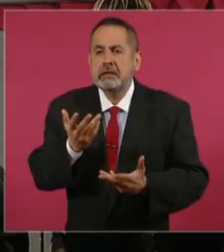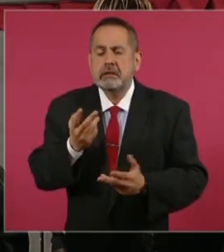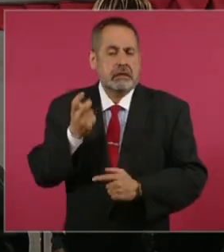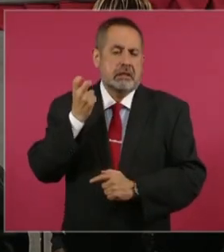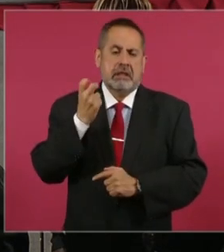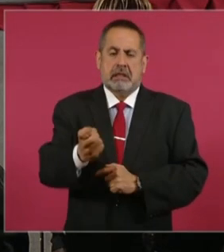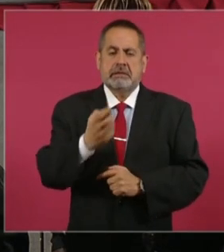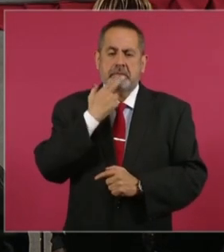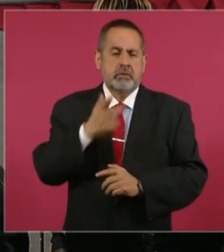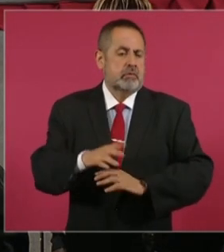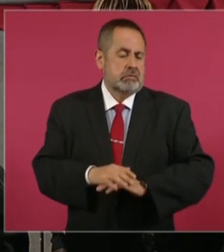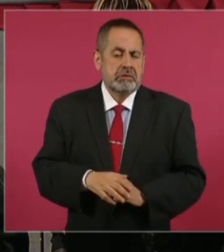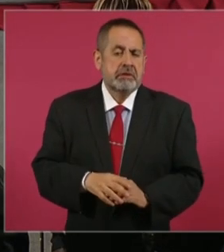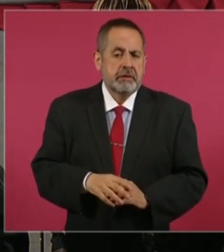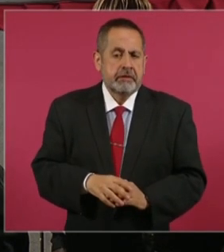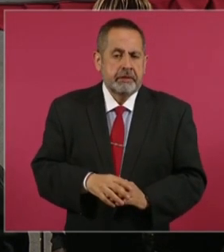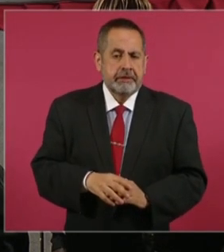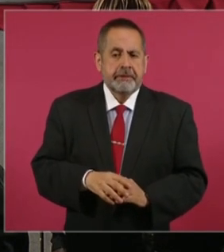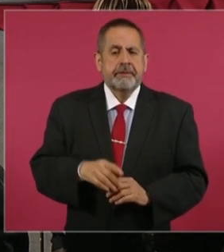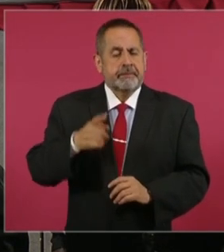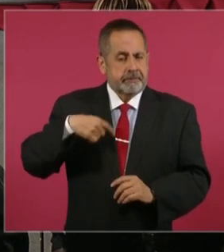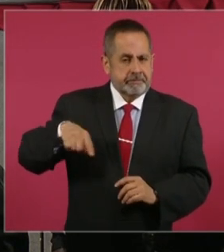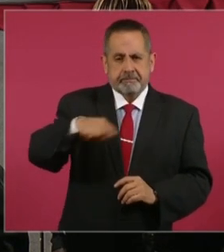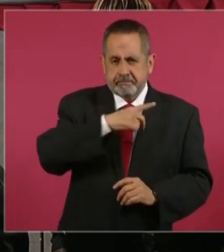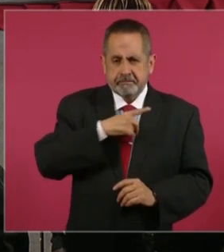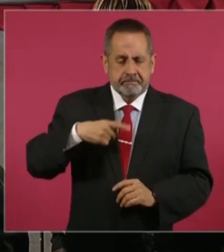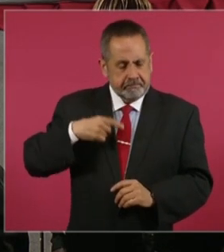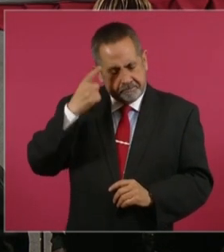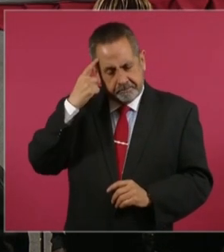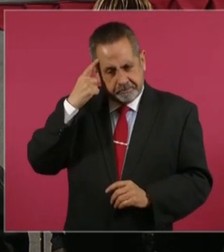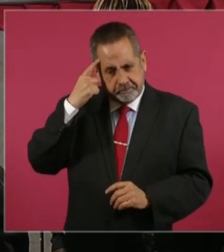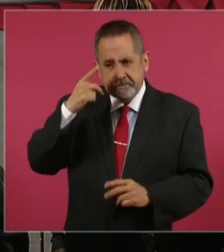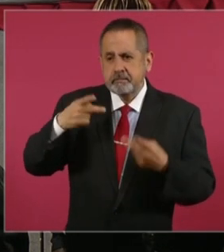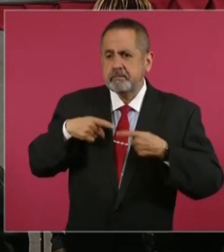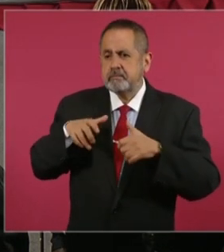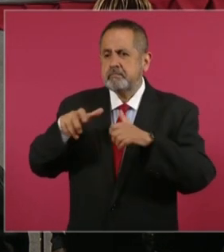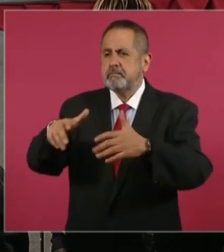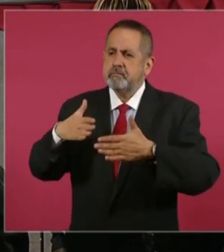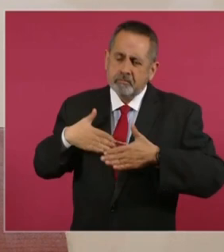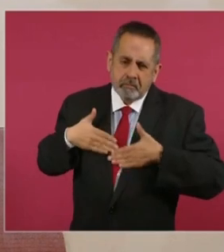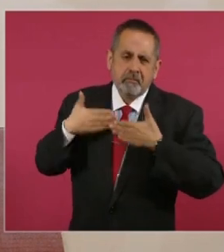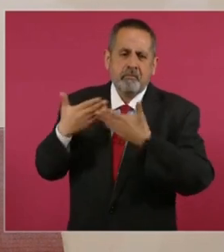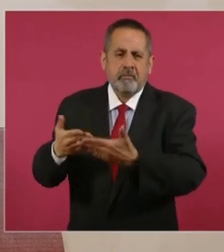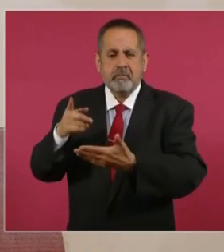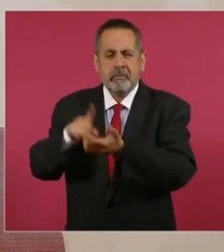y hay que tenerle confianza a la gente.